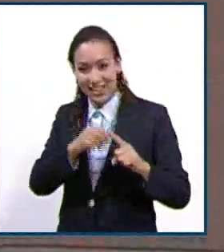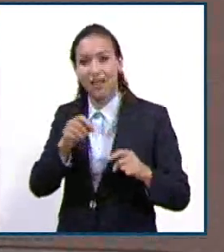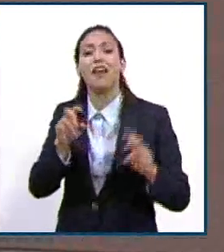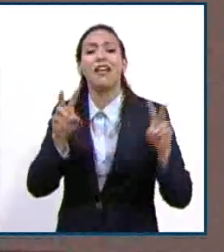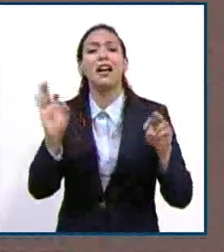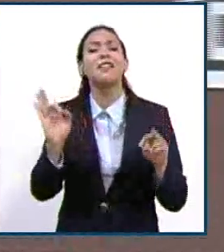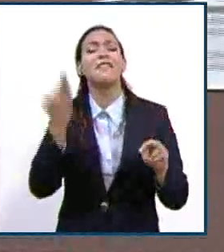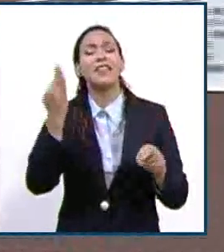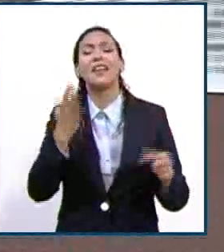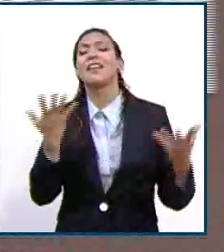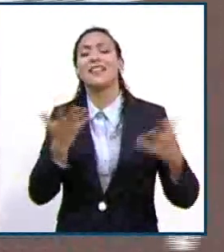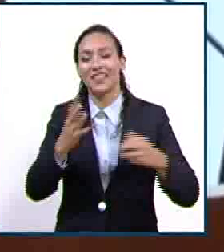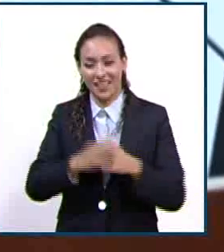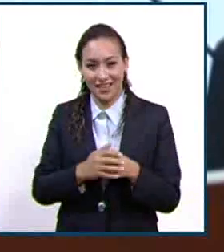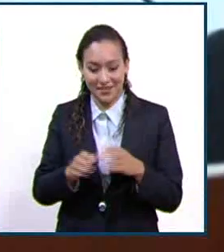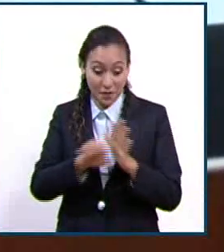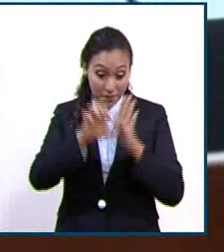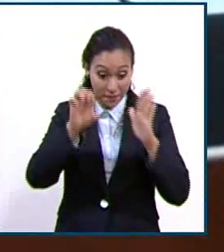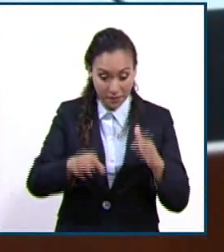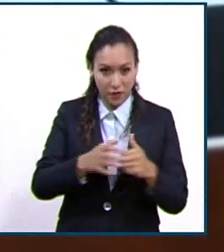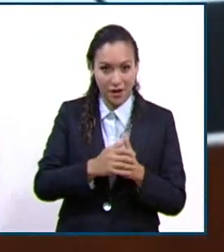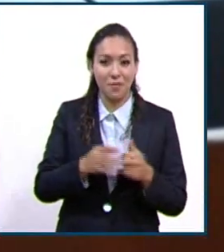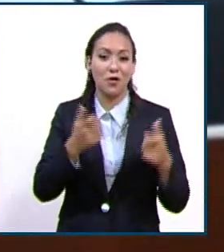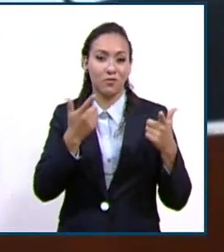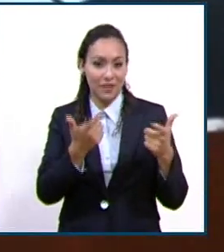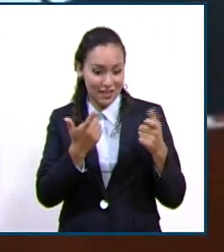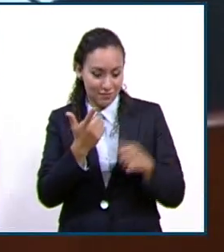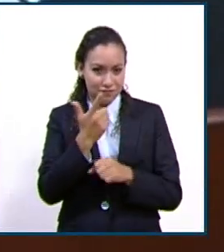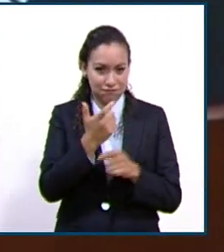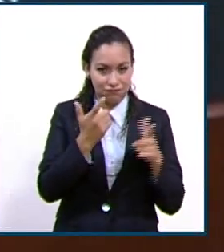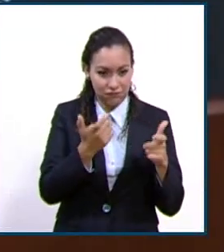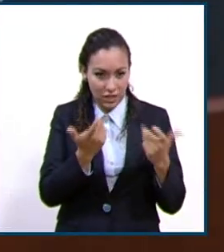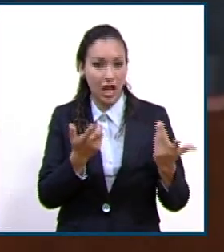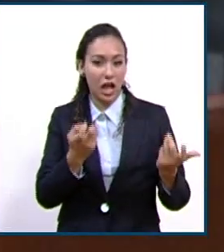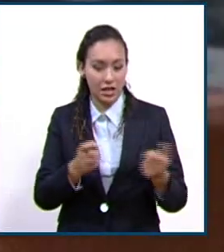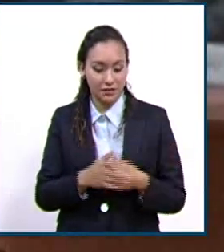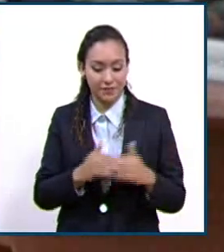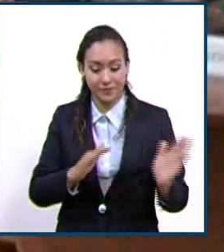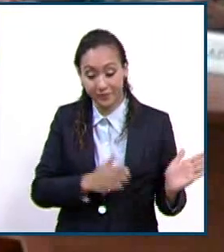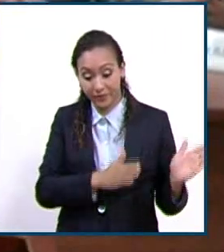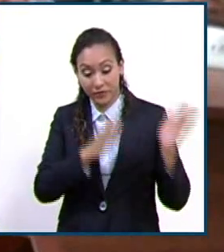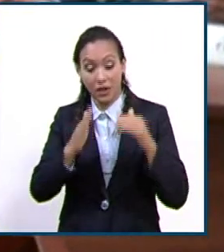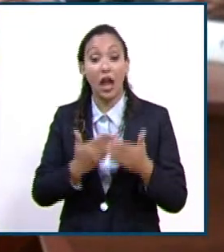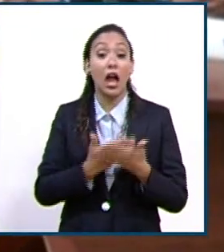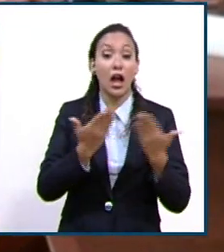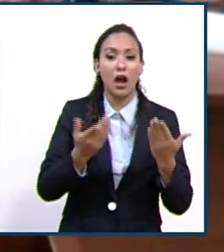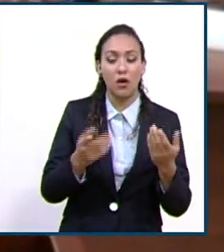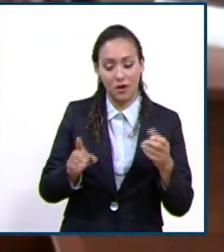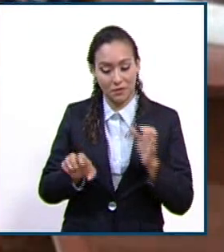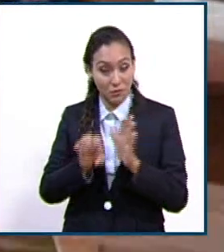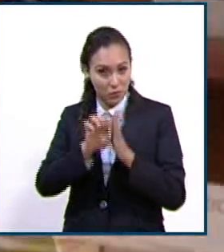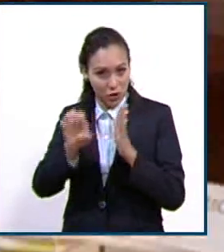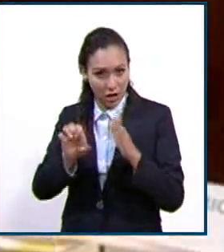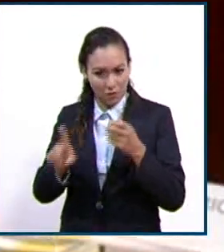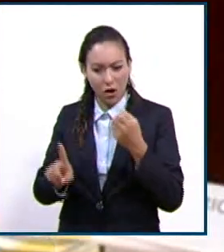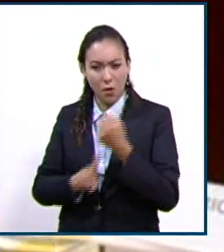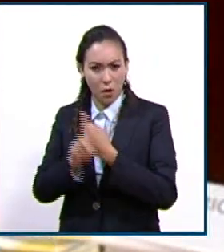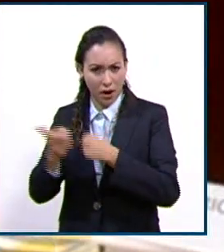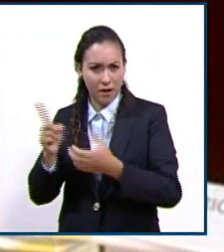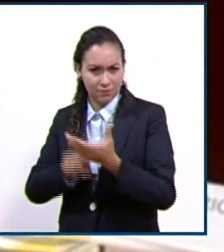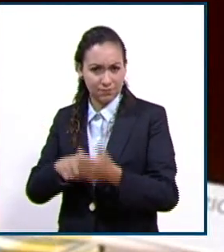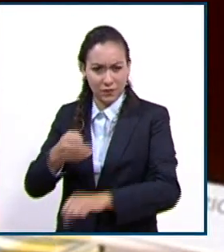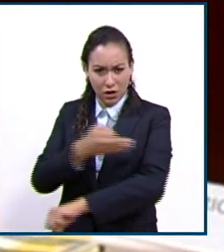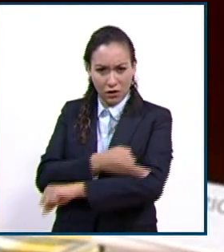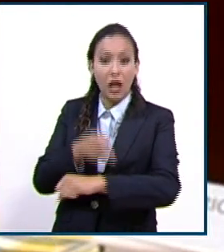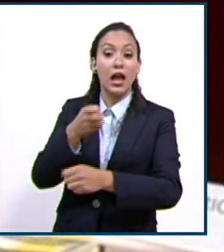índole federal, como es la aportación de armas. Sin embargo, asuntos como el de violencia familiar pueden llegar al conocimiento